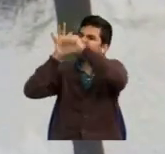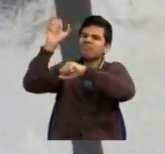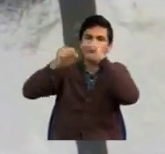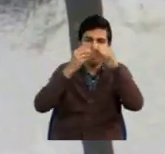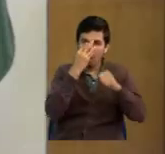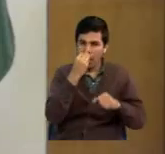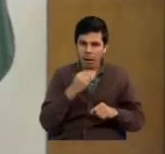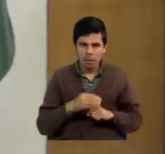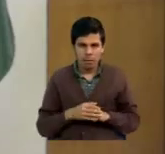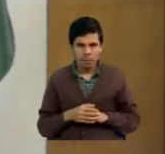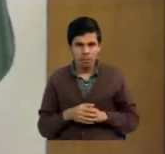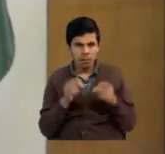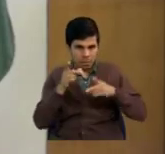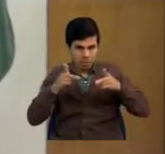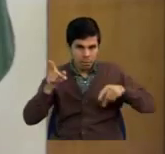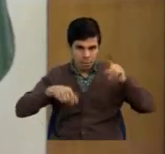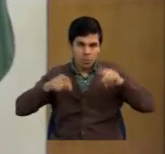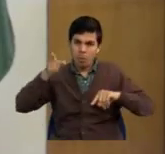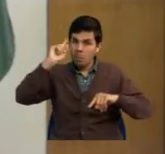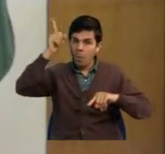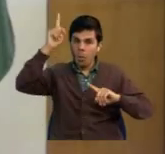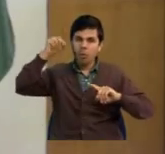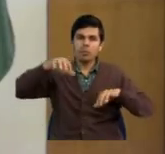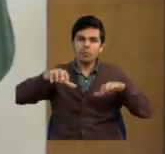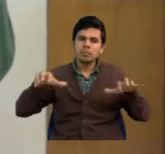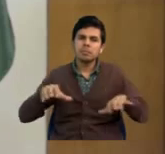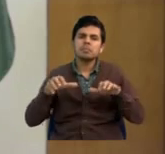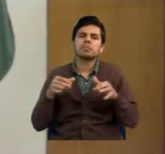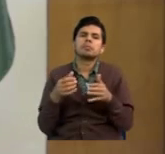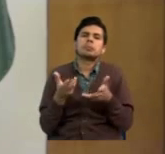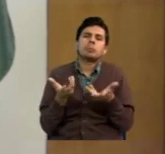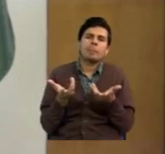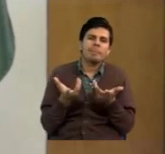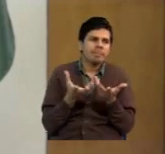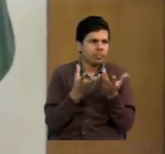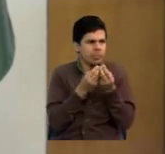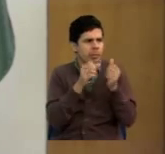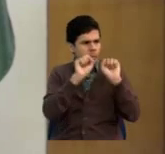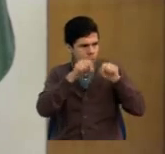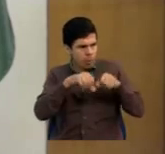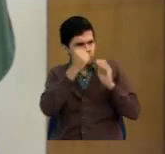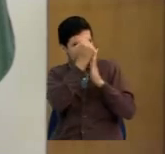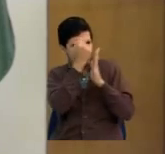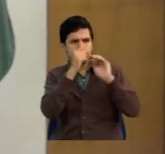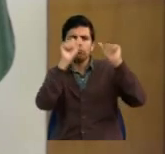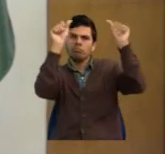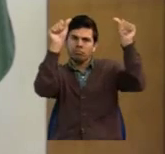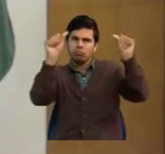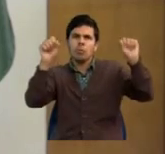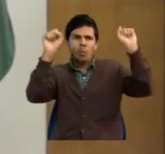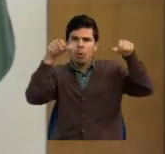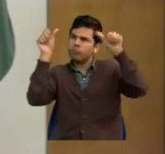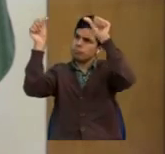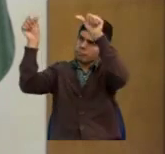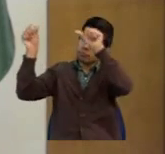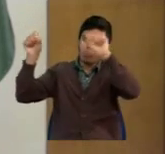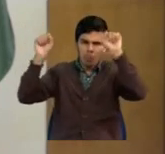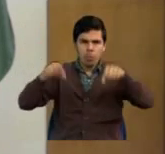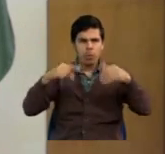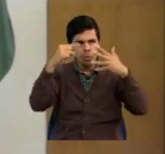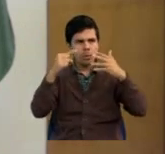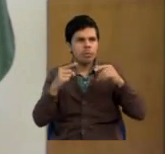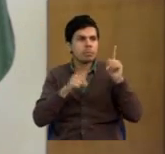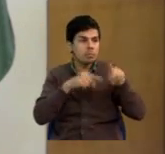están quitando elementos publicitarios que han sido autorizados por parte de una u otra campaña. Entonces, son las denuncias corrientes